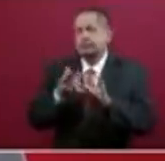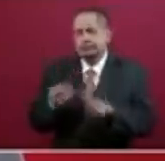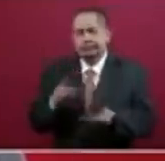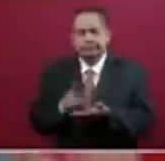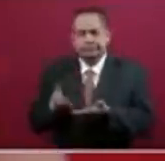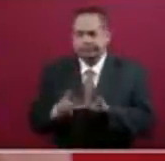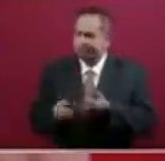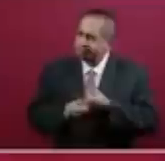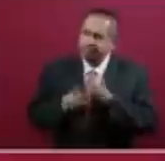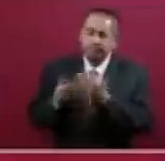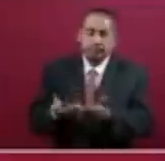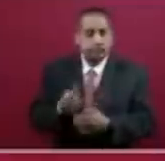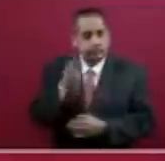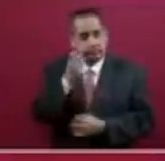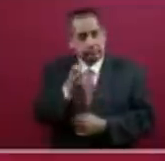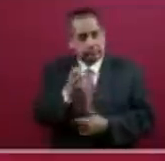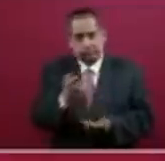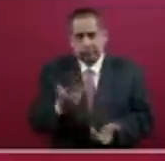es